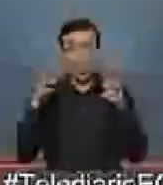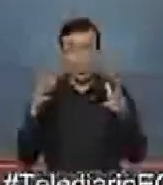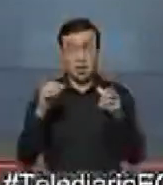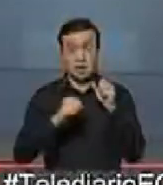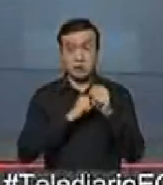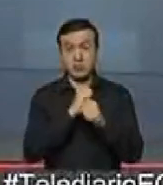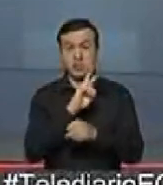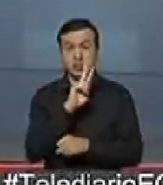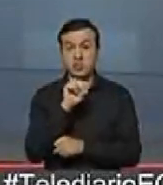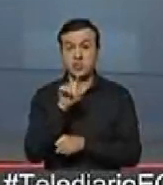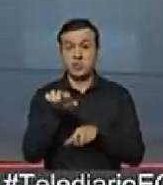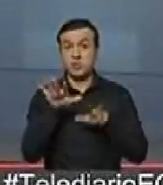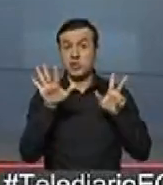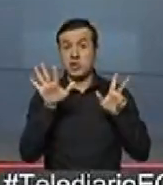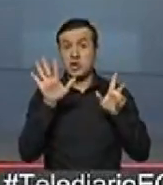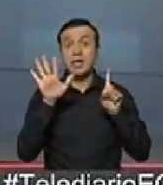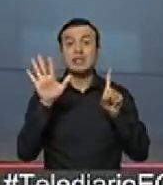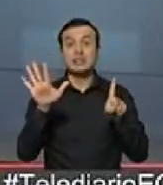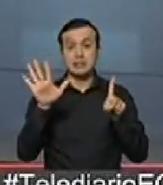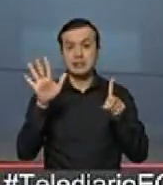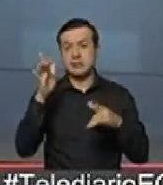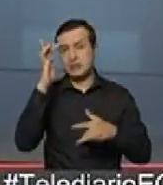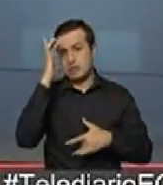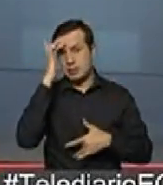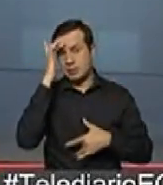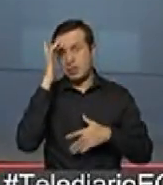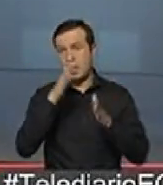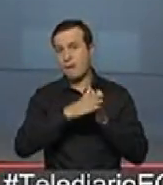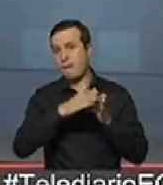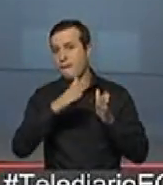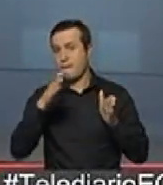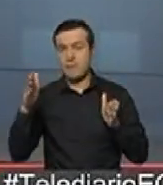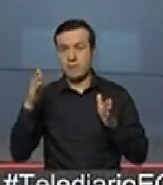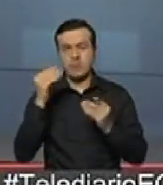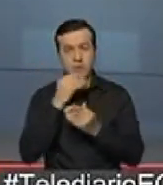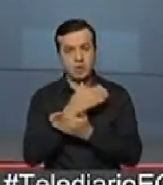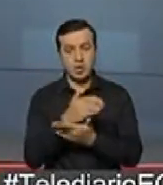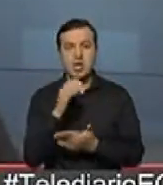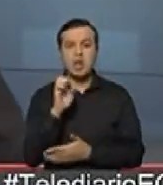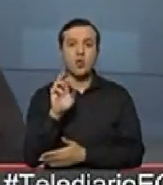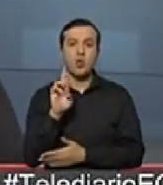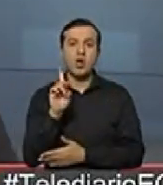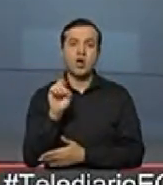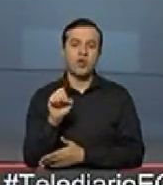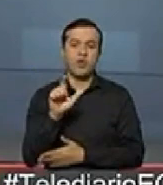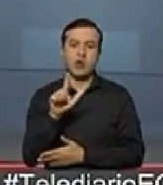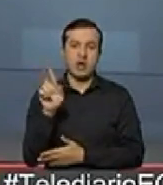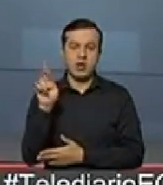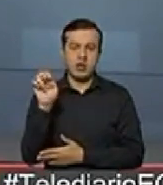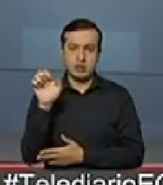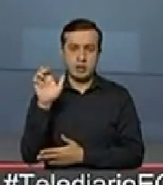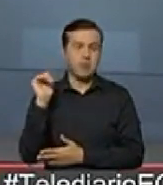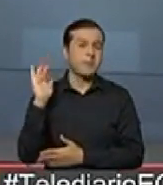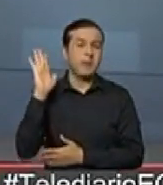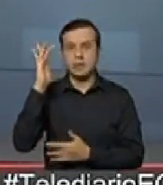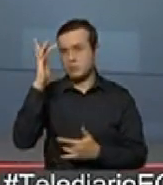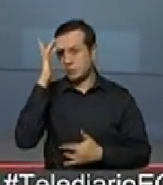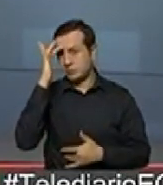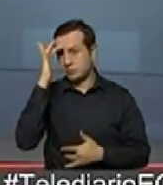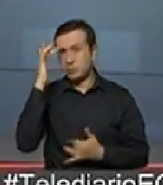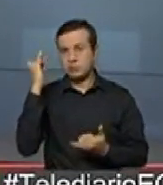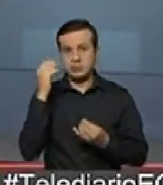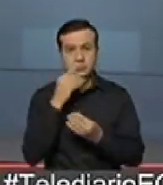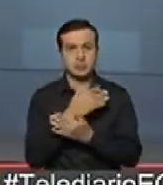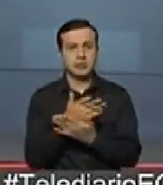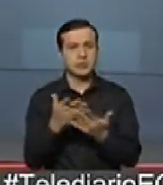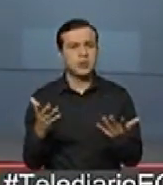el 2018 6 casos registrados, según nos comentaba el doctor Eduardo Larrea. Bienvenido, muchísimas gracias por acompañarnos el día de